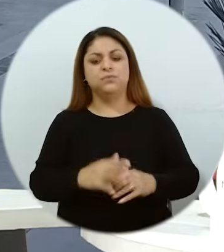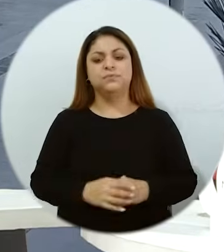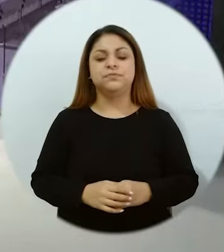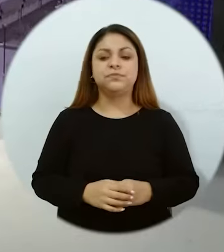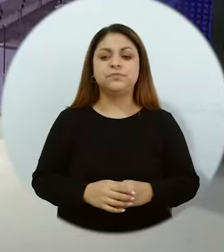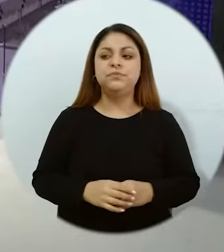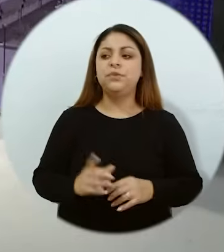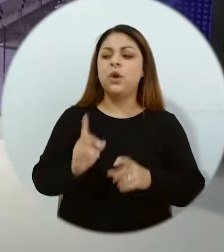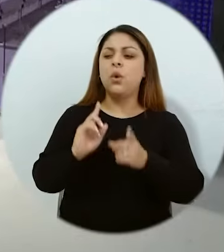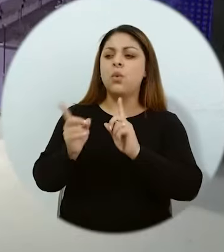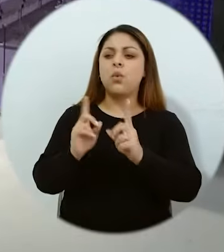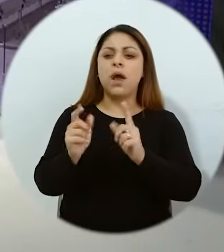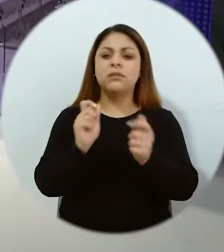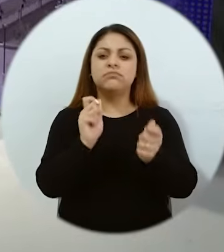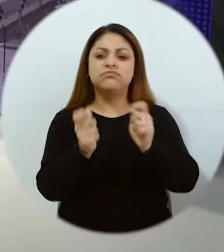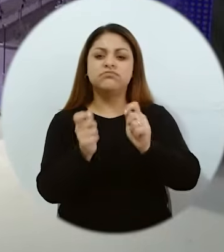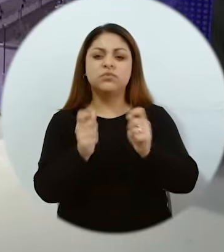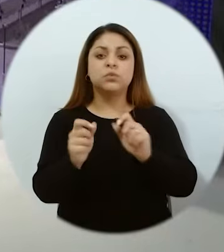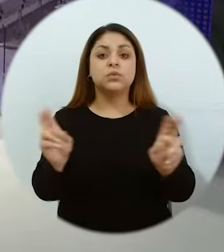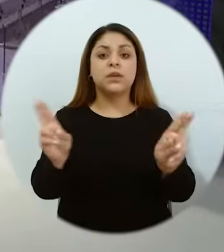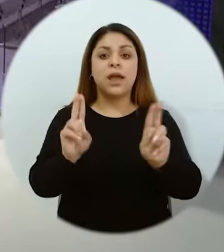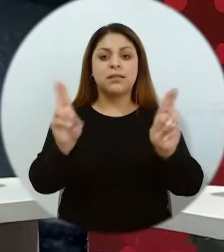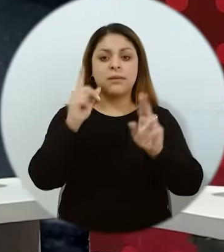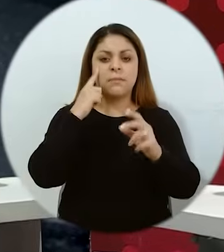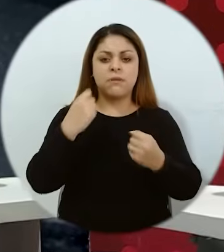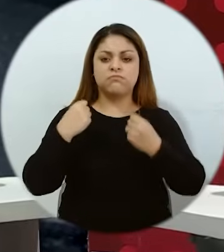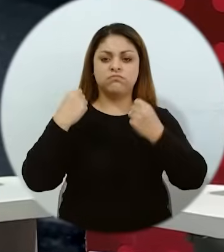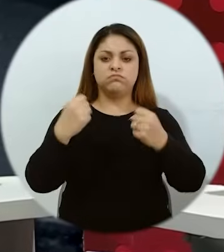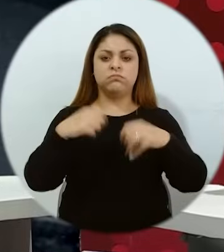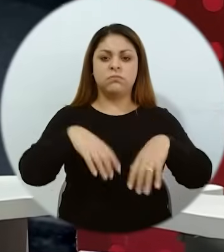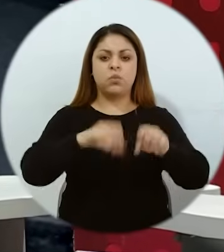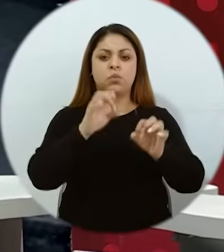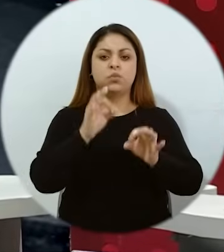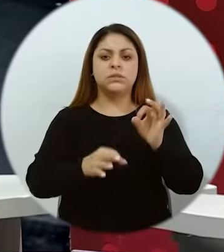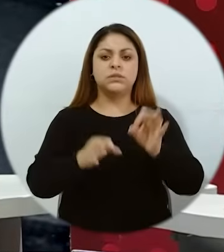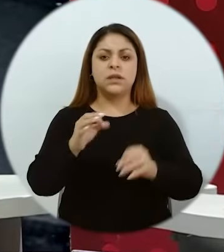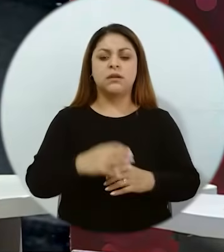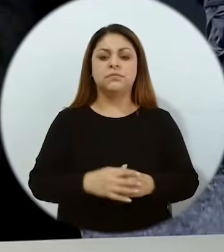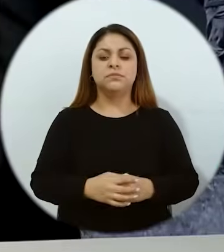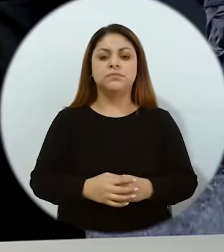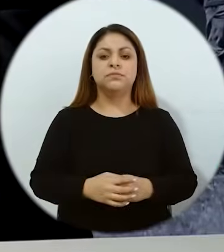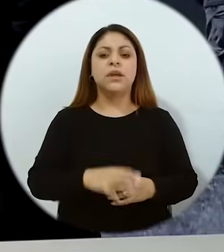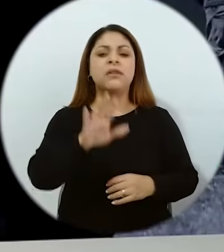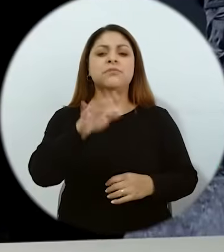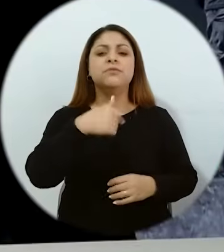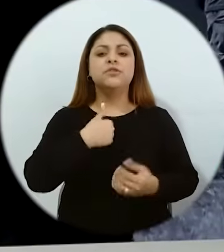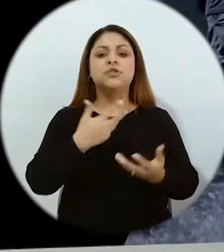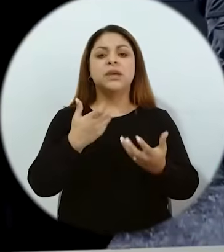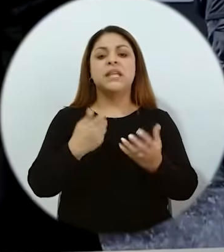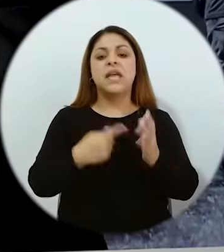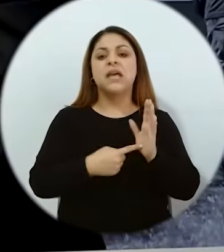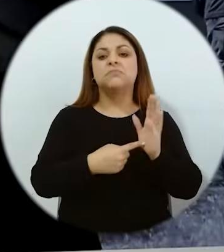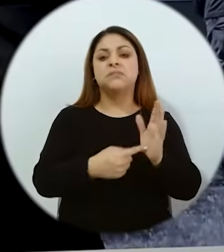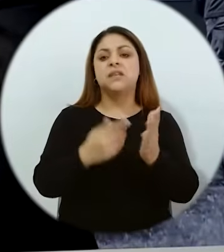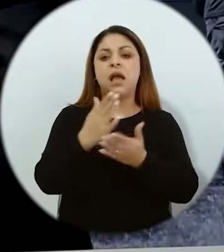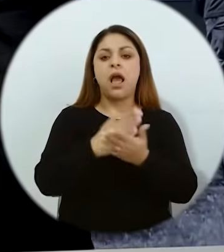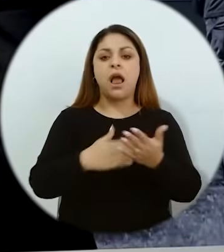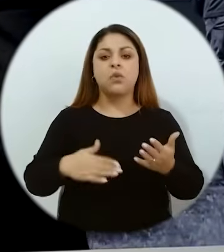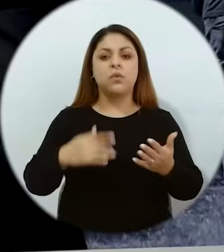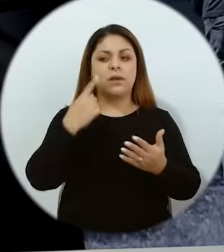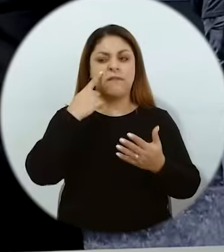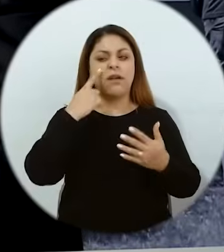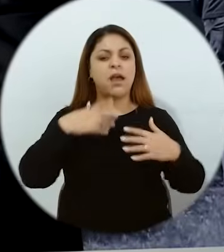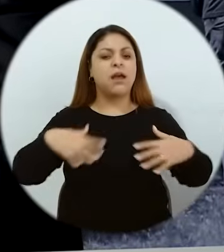¿Qué reformas o transformaciones son urgentes para fortalecer al Poder Judicial? Yo quería nada más señalar algo